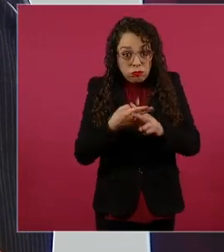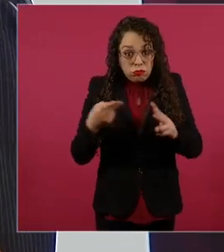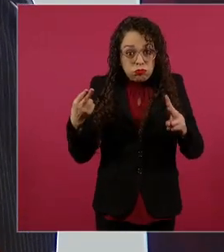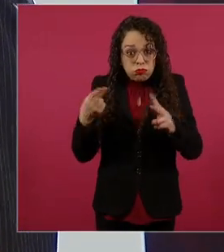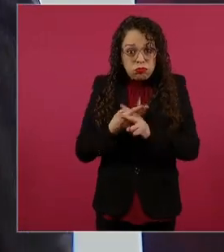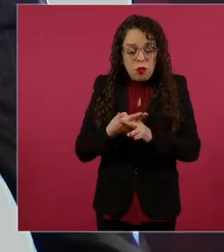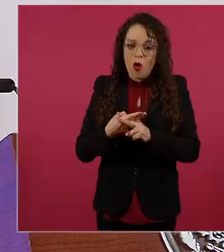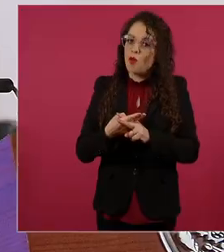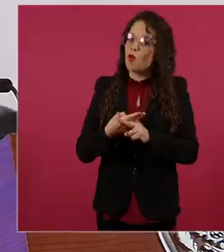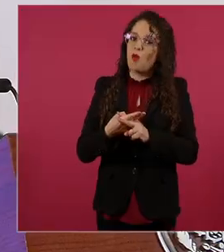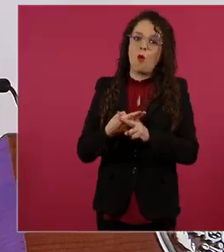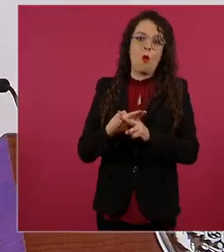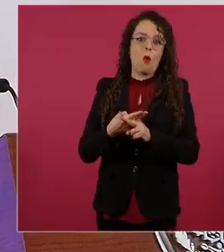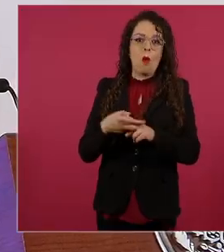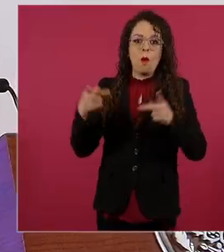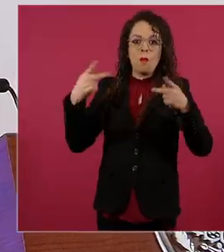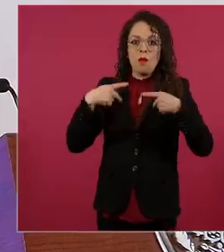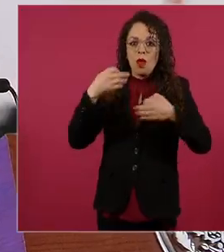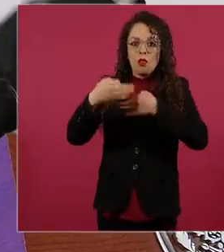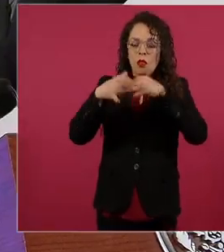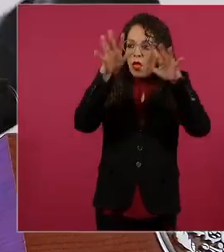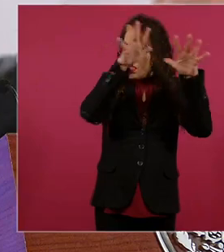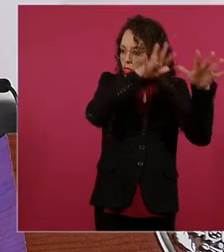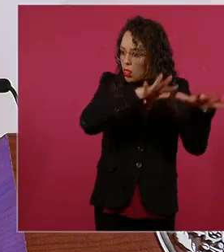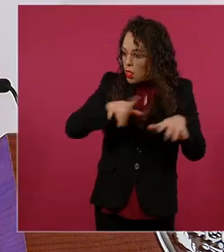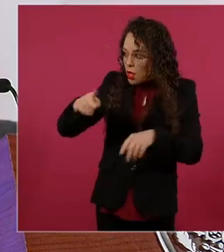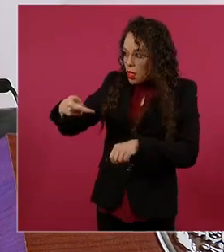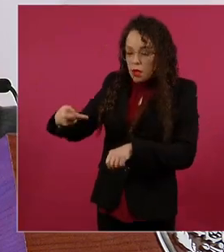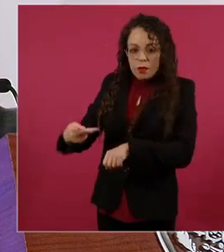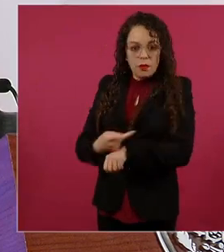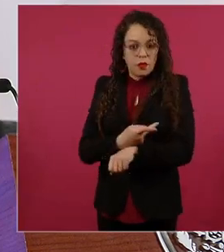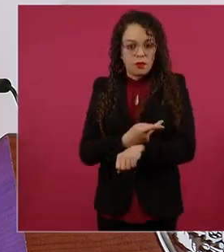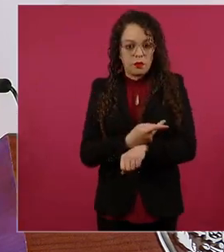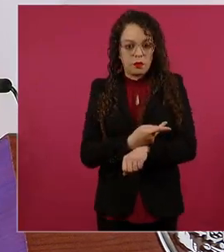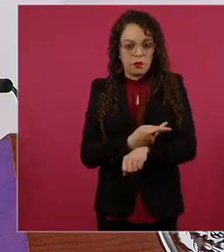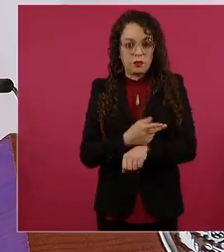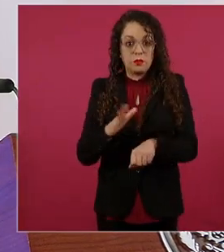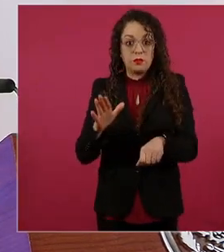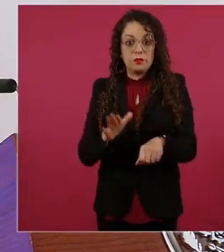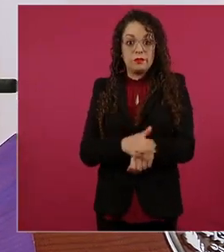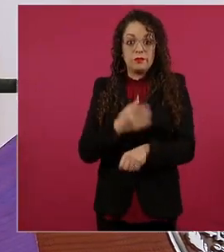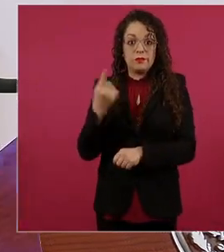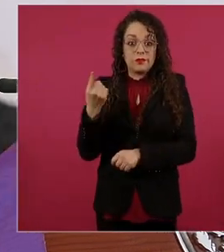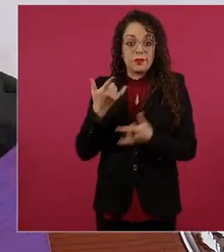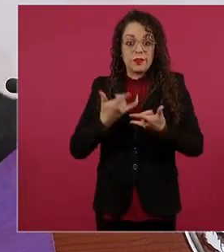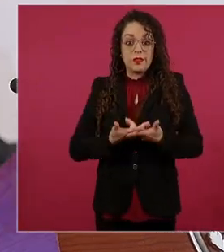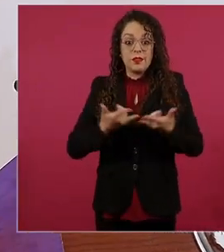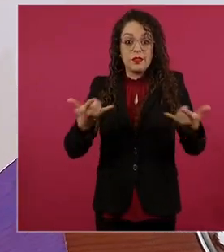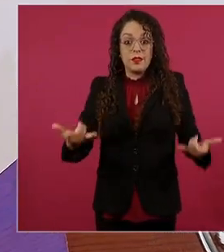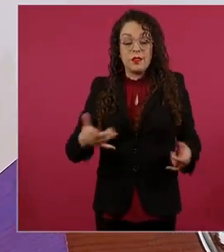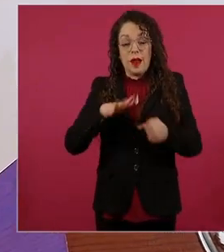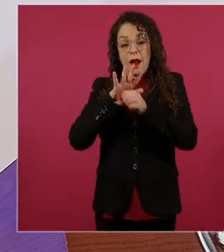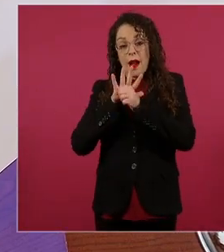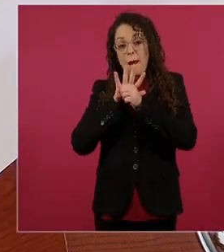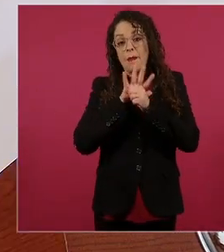de por sí estamos hablando de la represión de Cananea si los fusilan